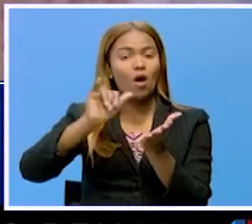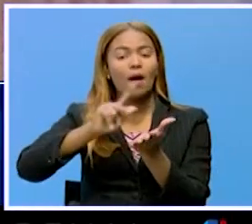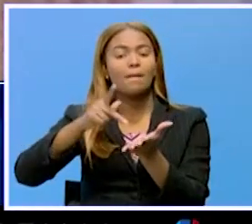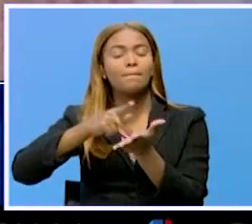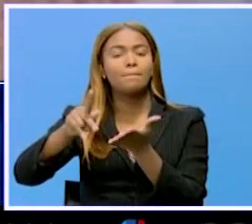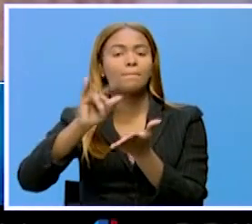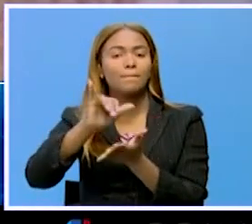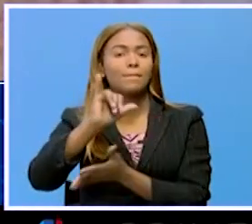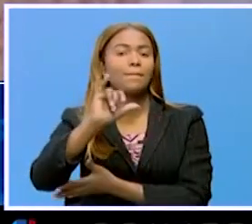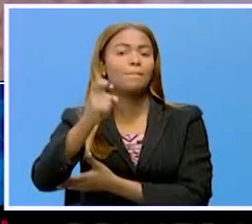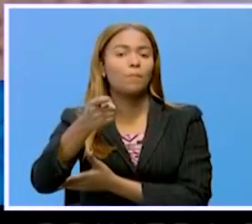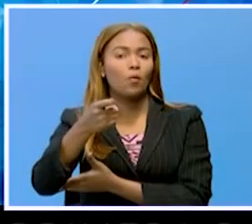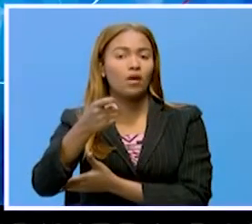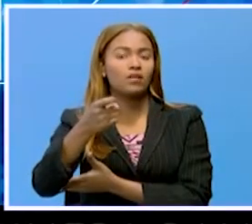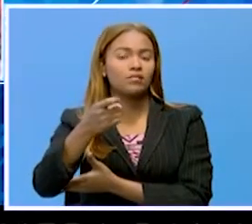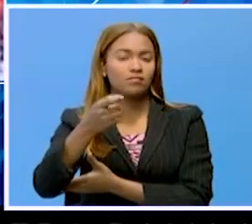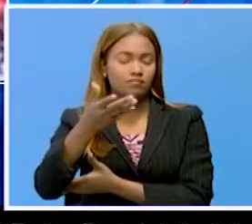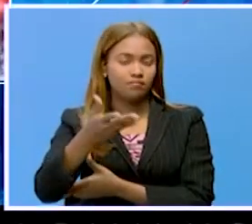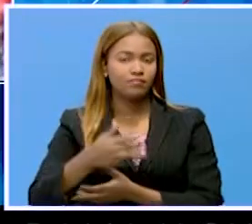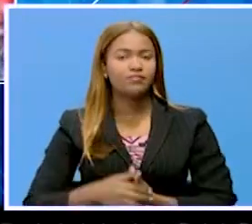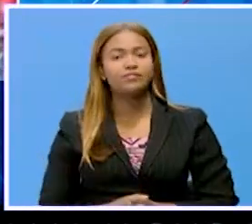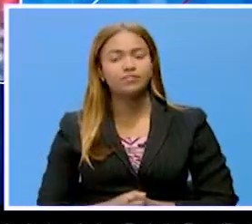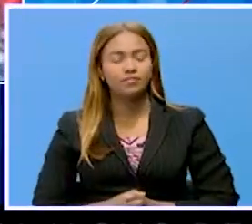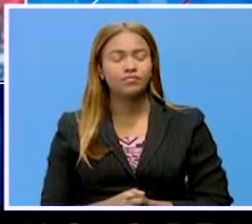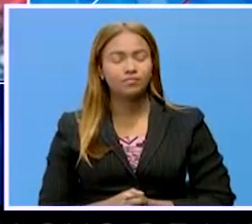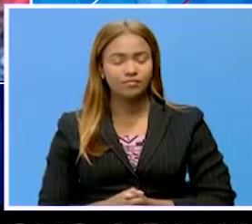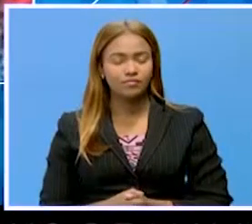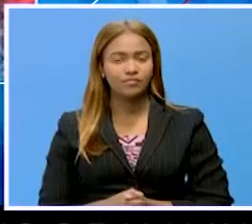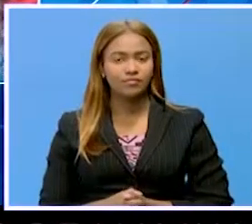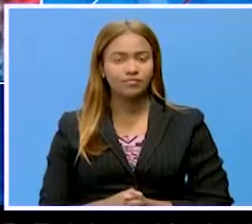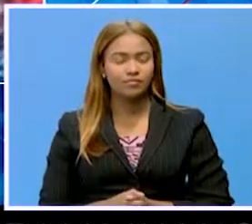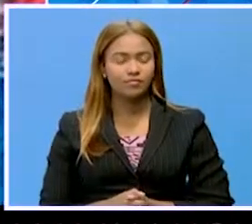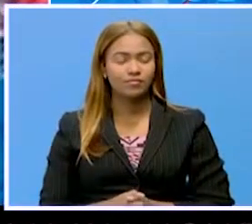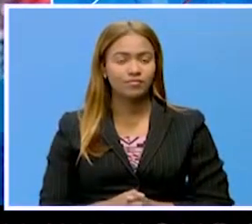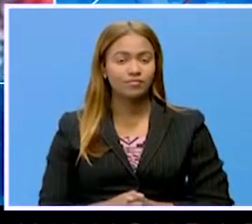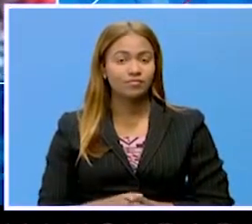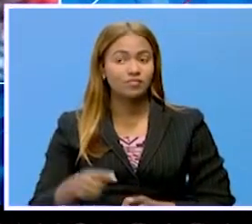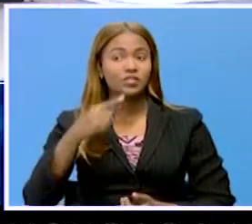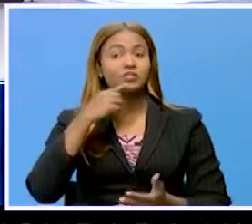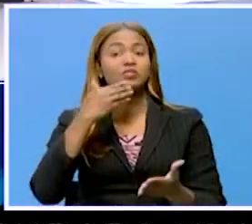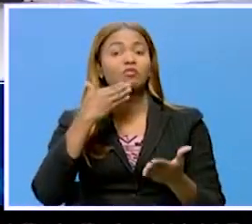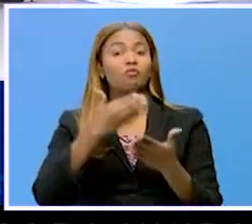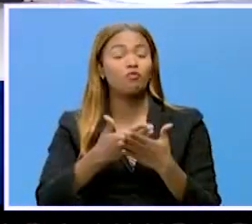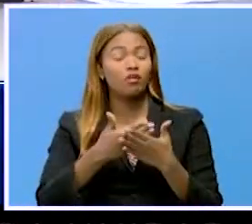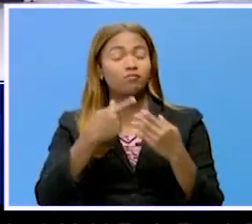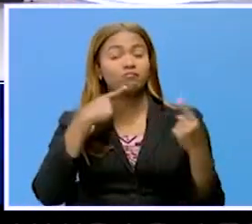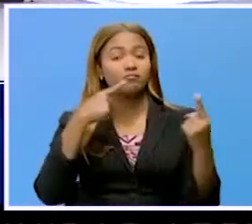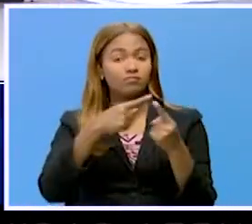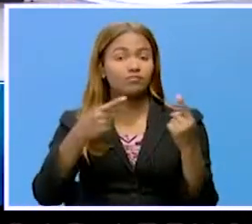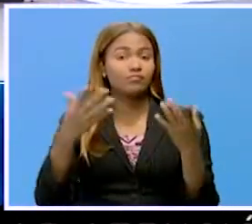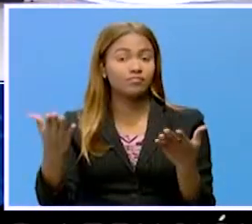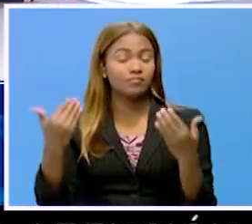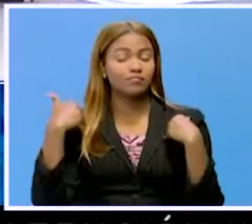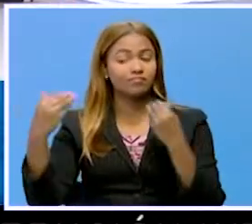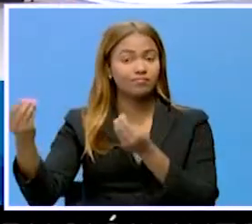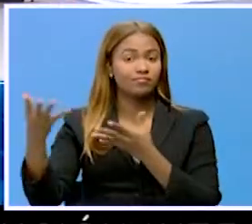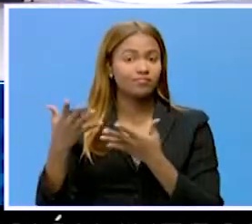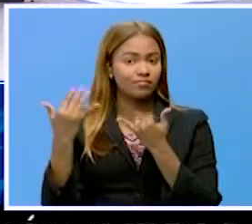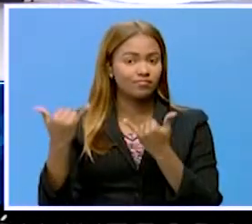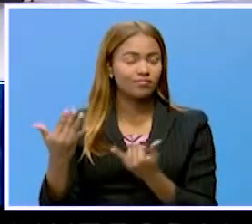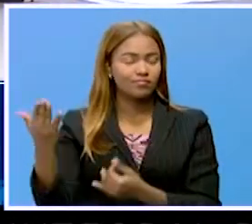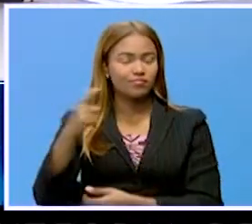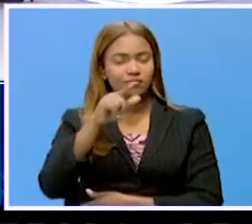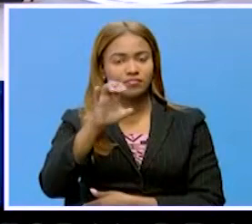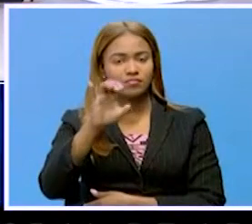que le llamamos el impuesto o el PIN. Bueno, señores, así que una muy, pero muy buena noticia esta, la que nos acaba de dar